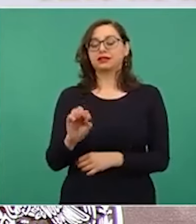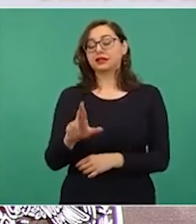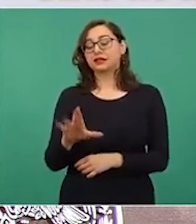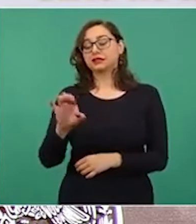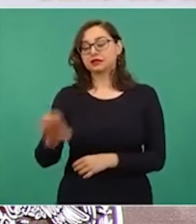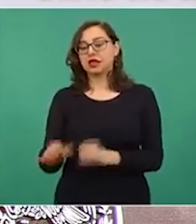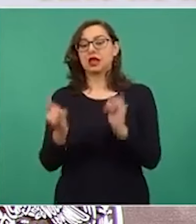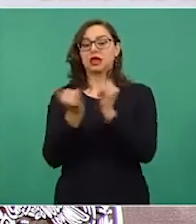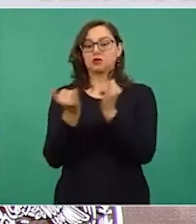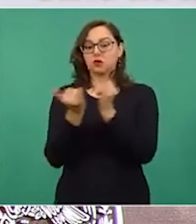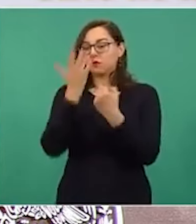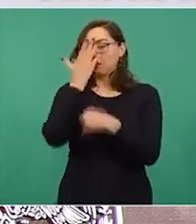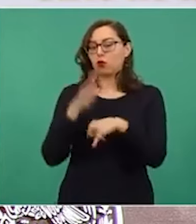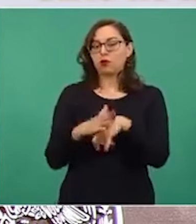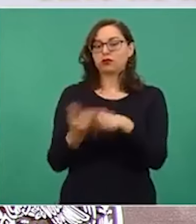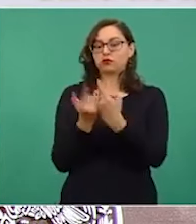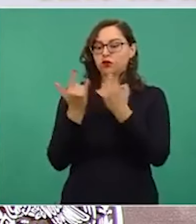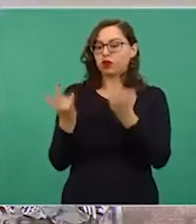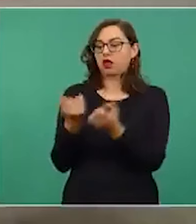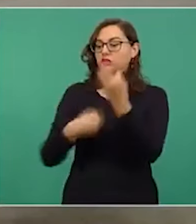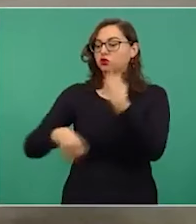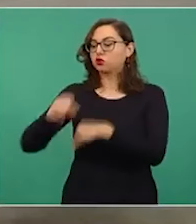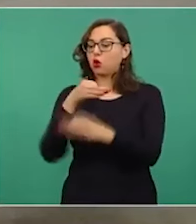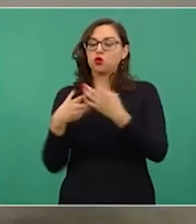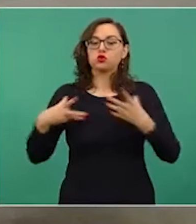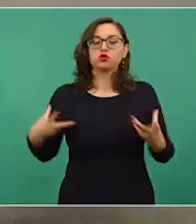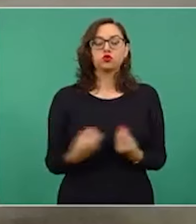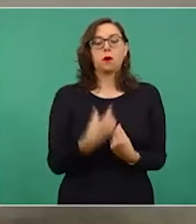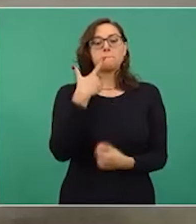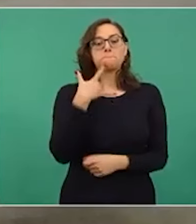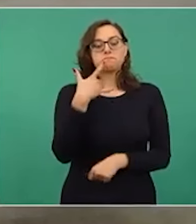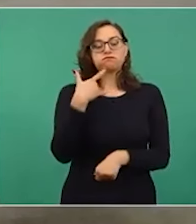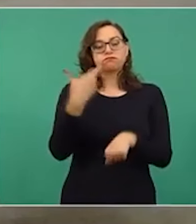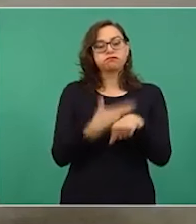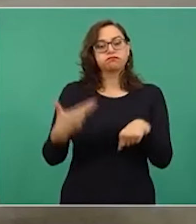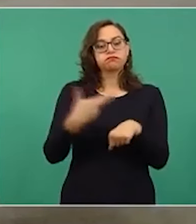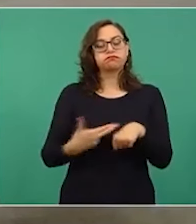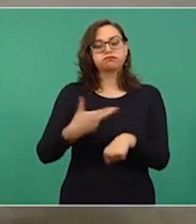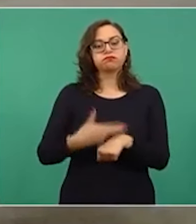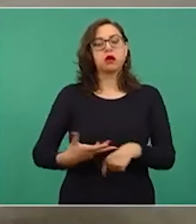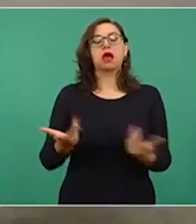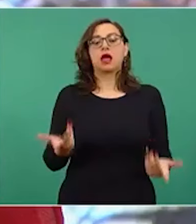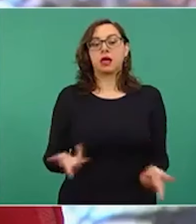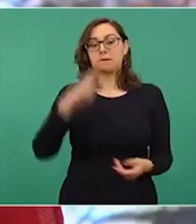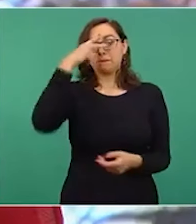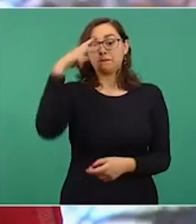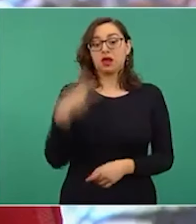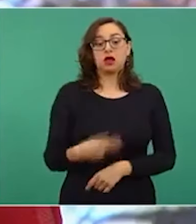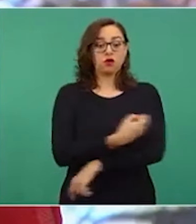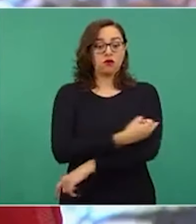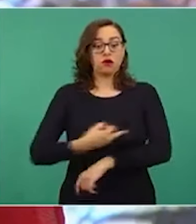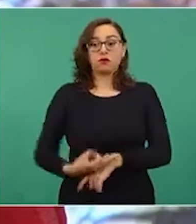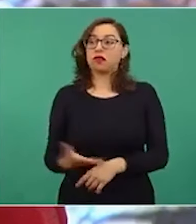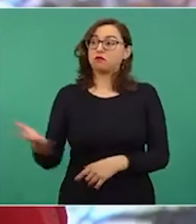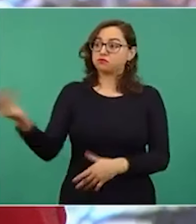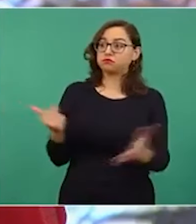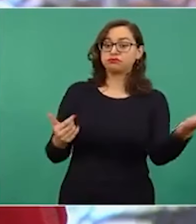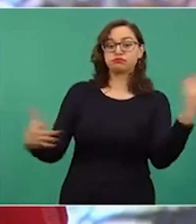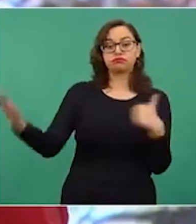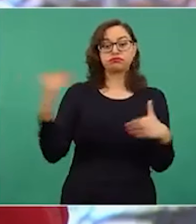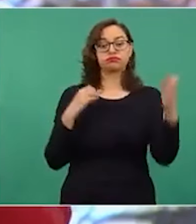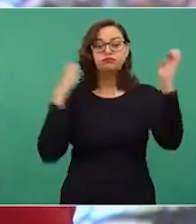Histórica, que se han volcado en este esfuerzo. Invitamos a todas las familias de México a conocer esta magna exposición que